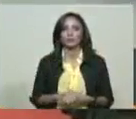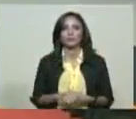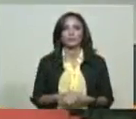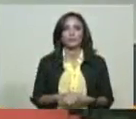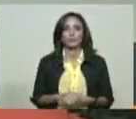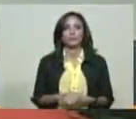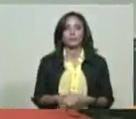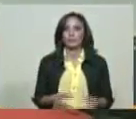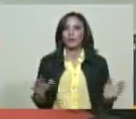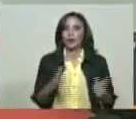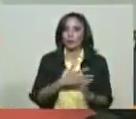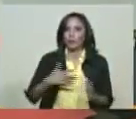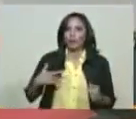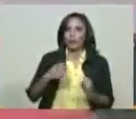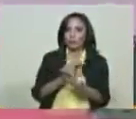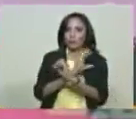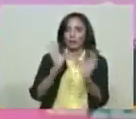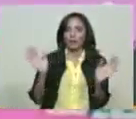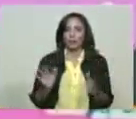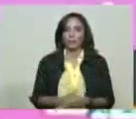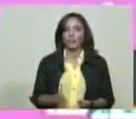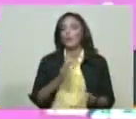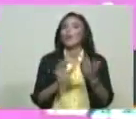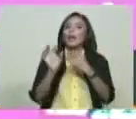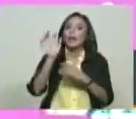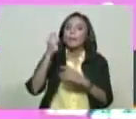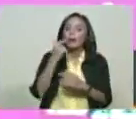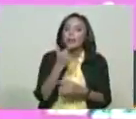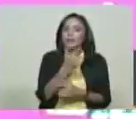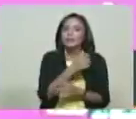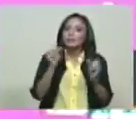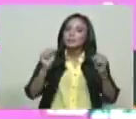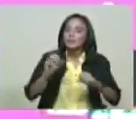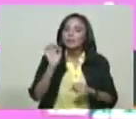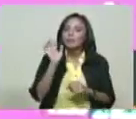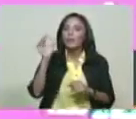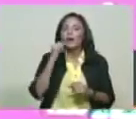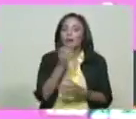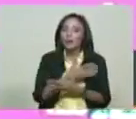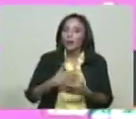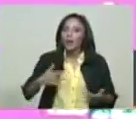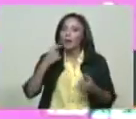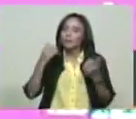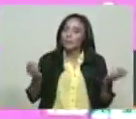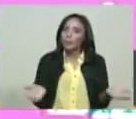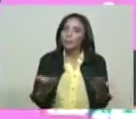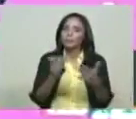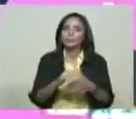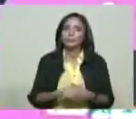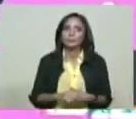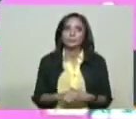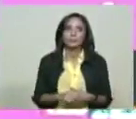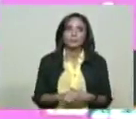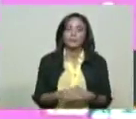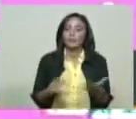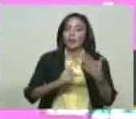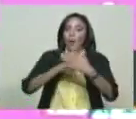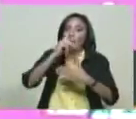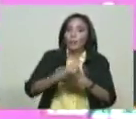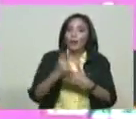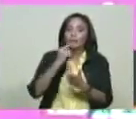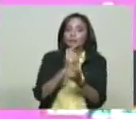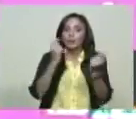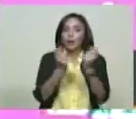yo quiero que sea así el país lo exige que sea así los planes de transformación económica